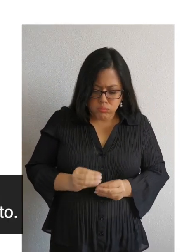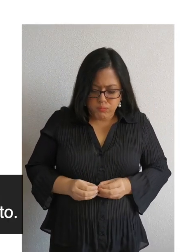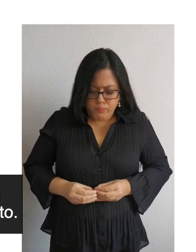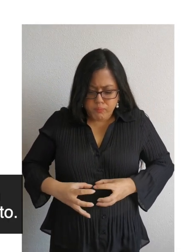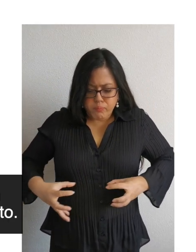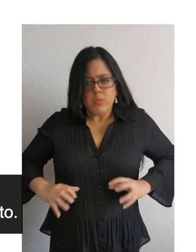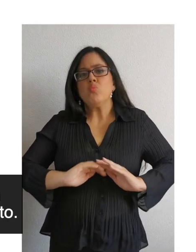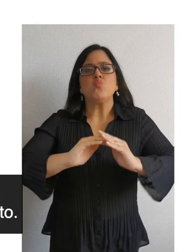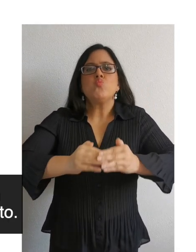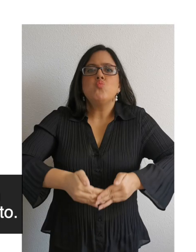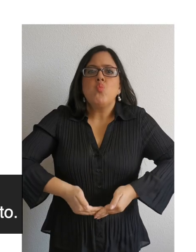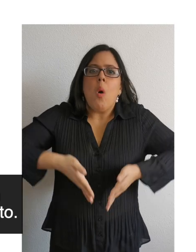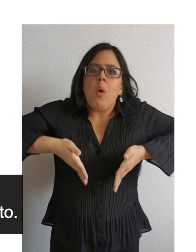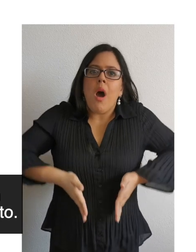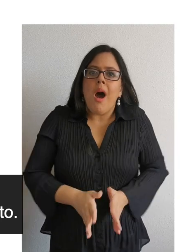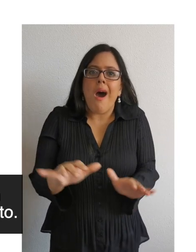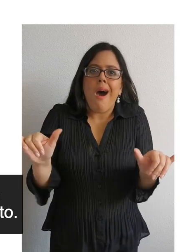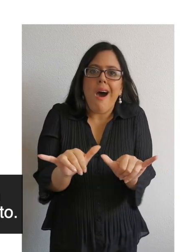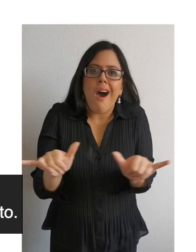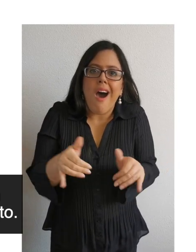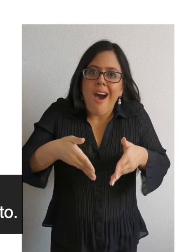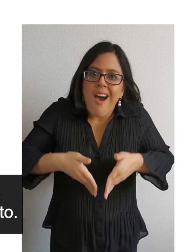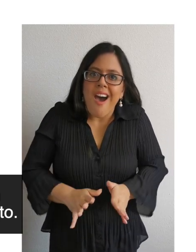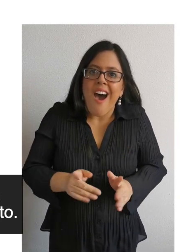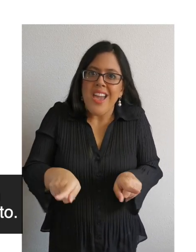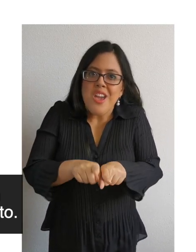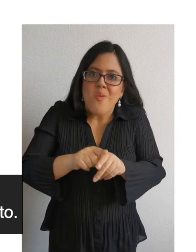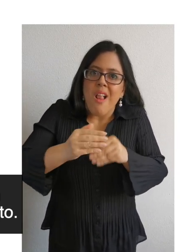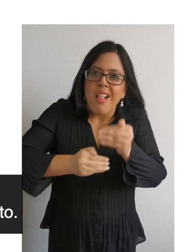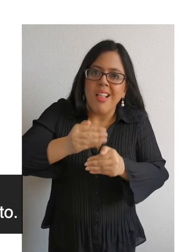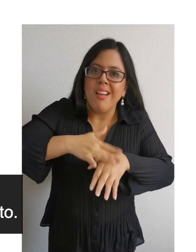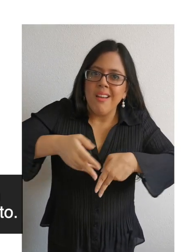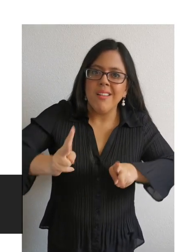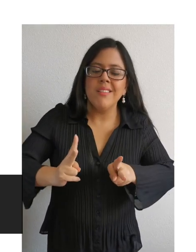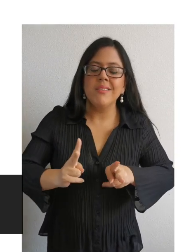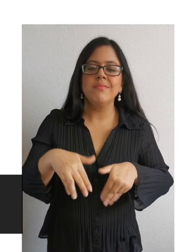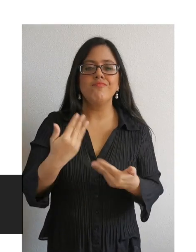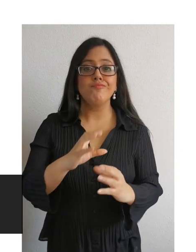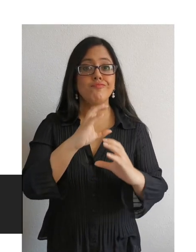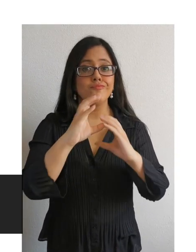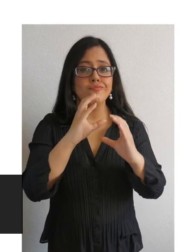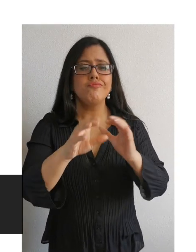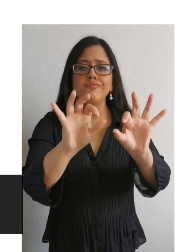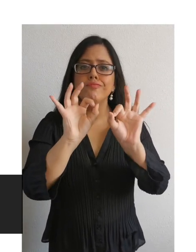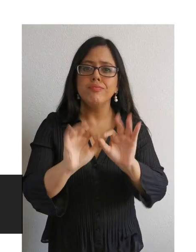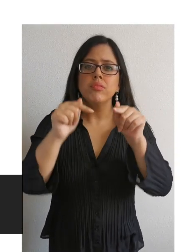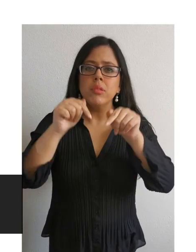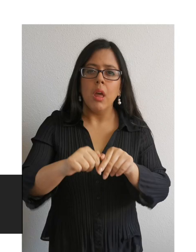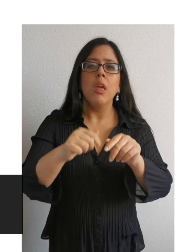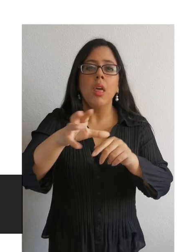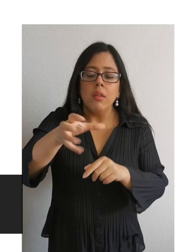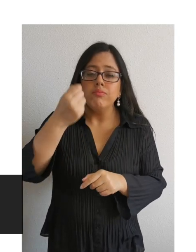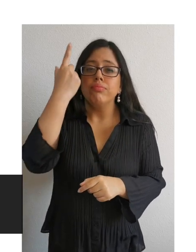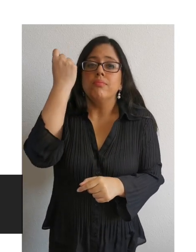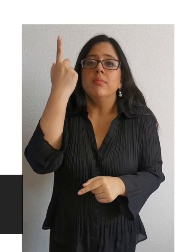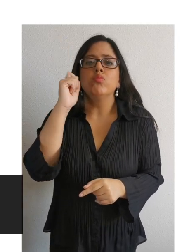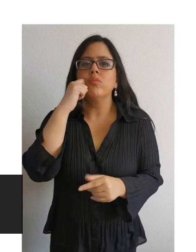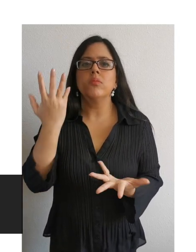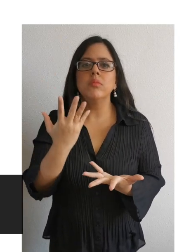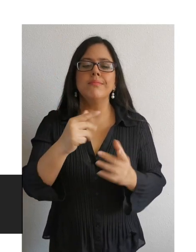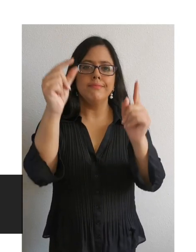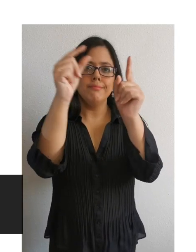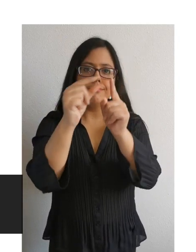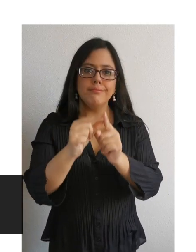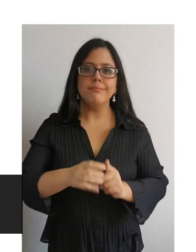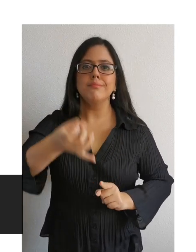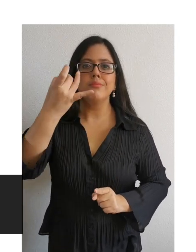la formación de órganos desde la fecundación hasta el nacimiento. Para poder comunicarnos adecuadamente en este sentido es necesario establecer